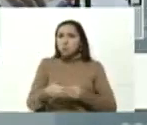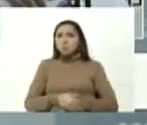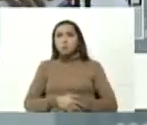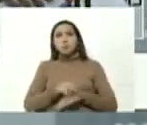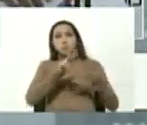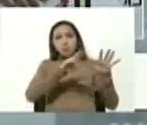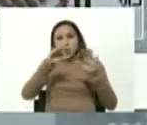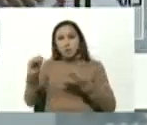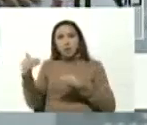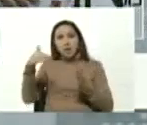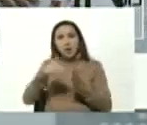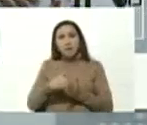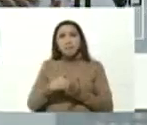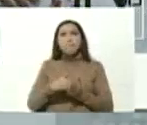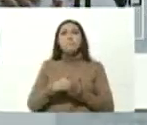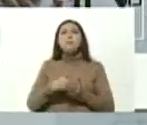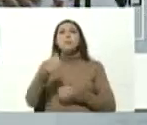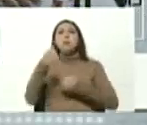70.000 candidatos.